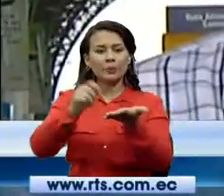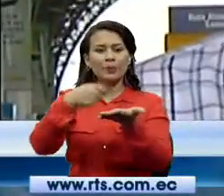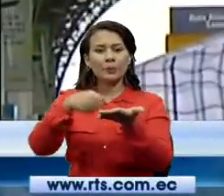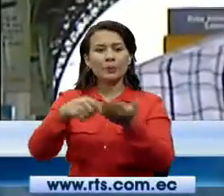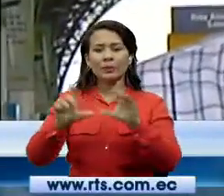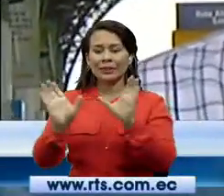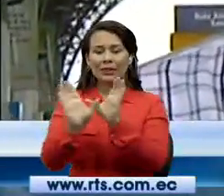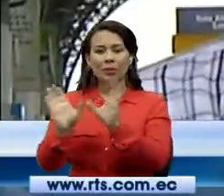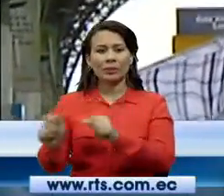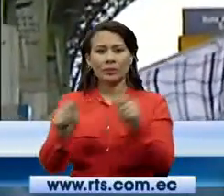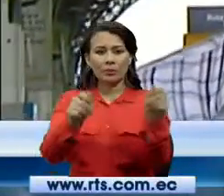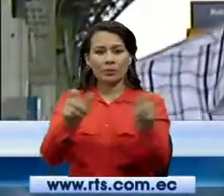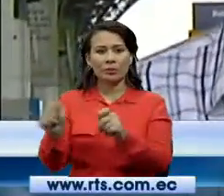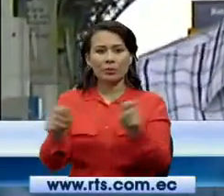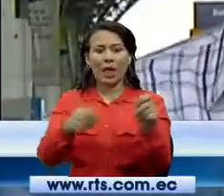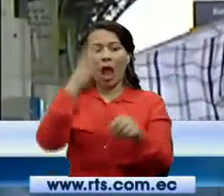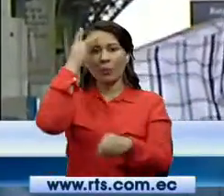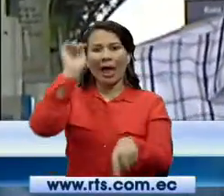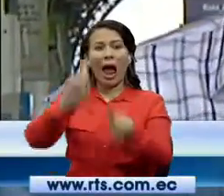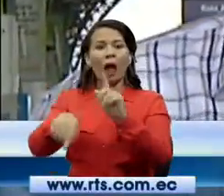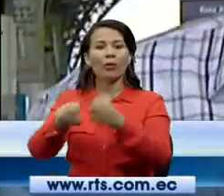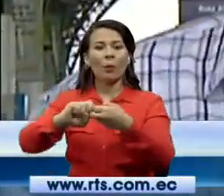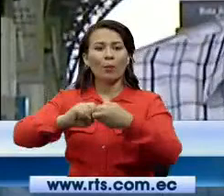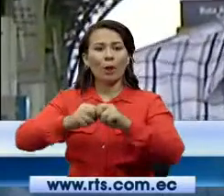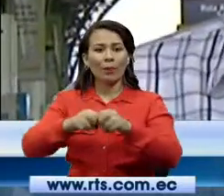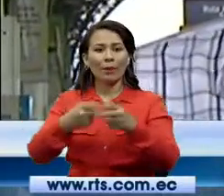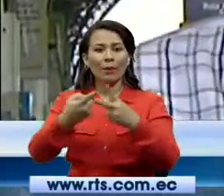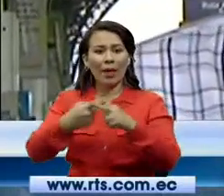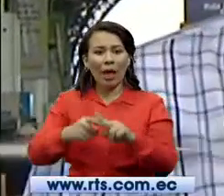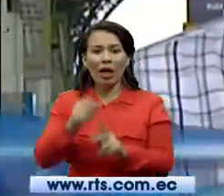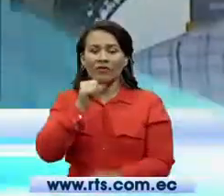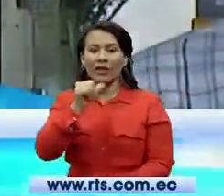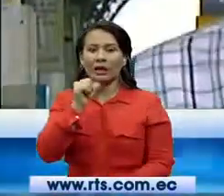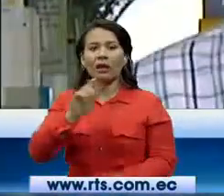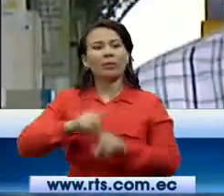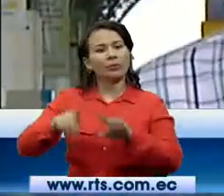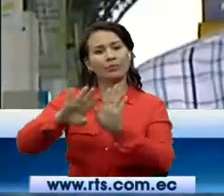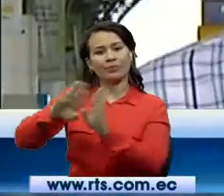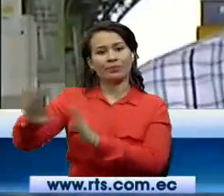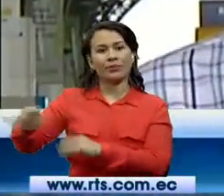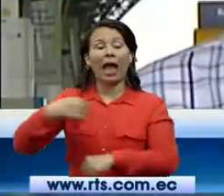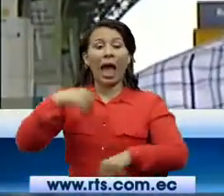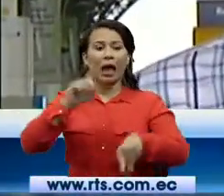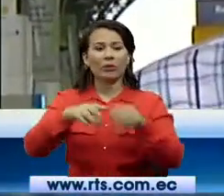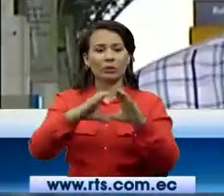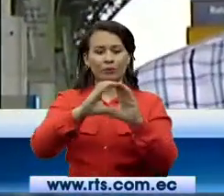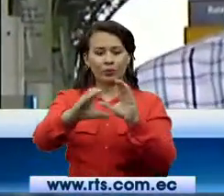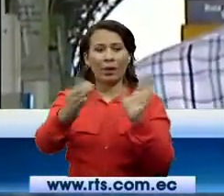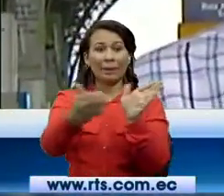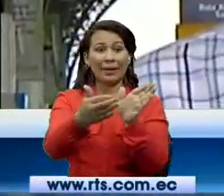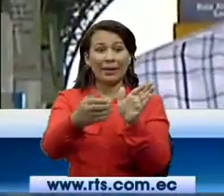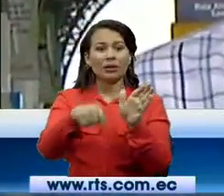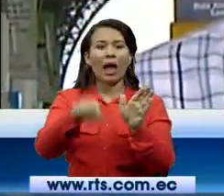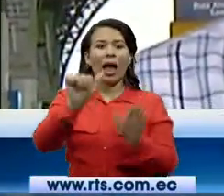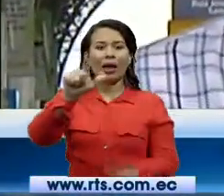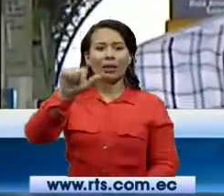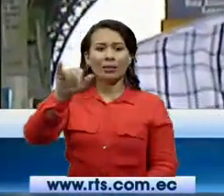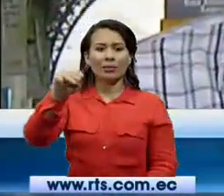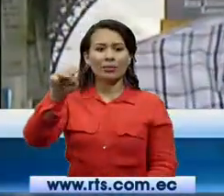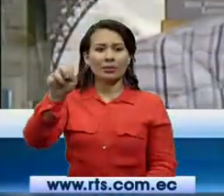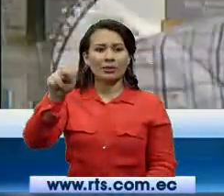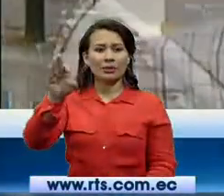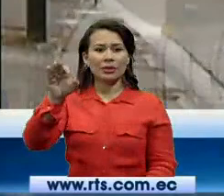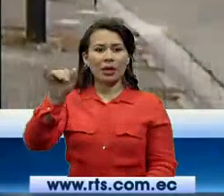fueron básicamente por problemas mecánicos que no han podido ser revisados. Los alimentadores sí tuvieron algunas fallas, se han revisado casi